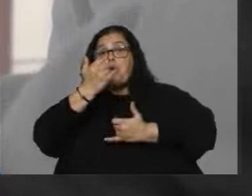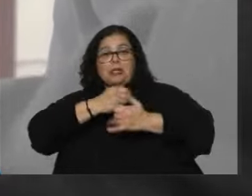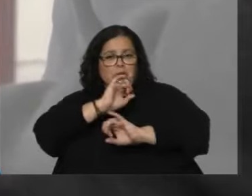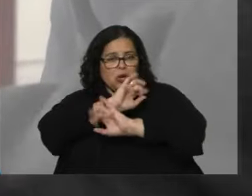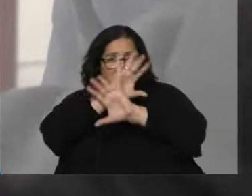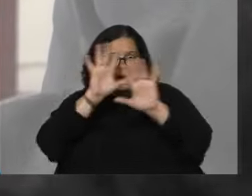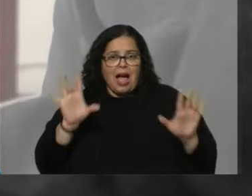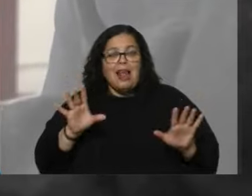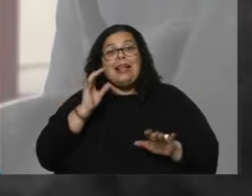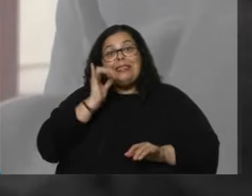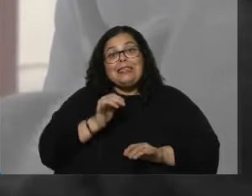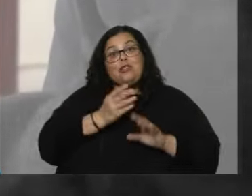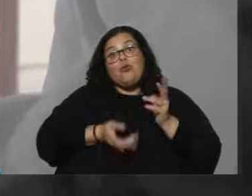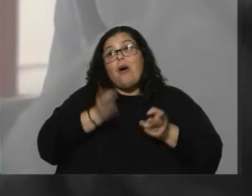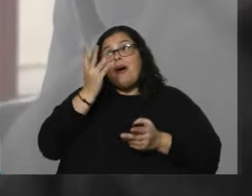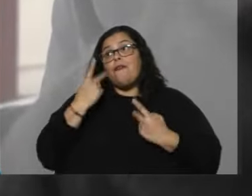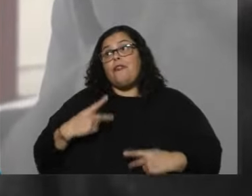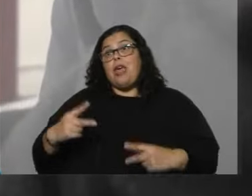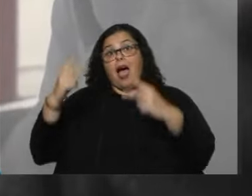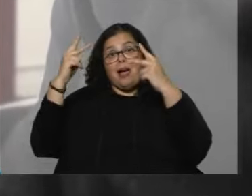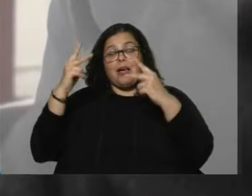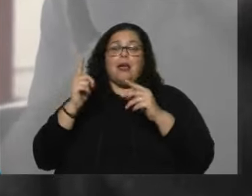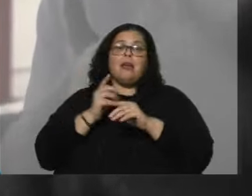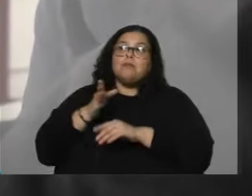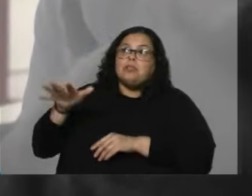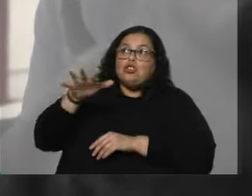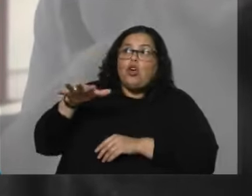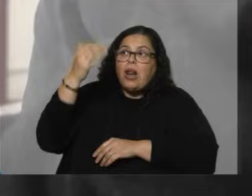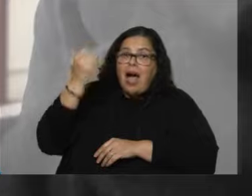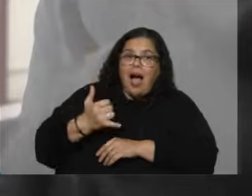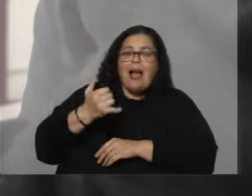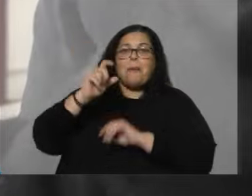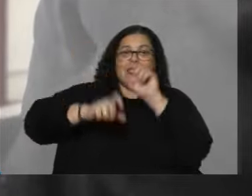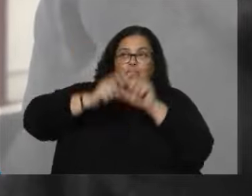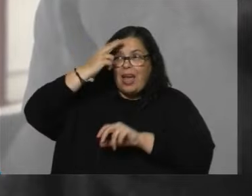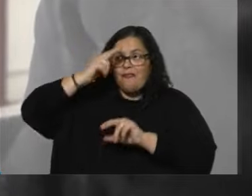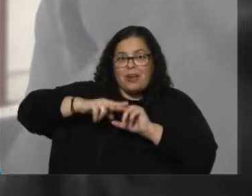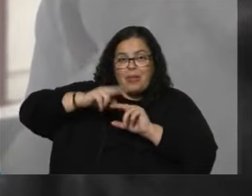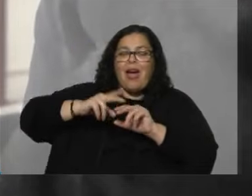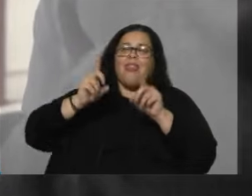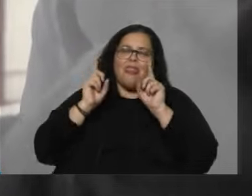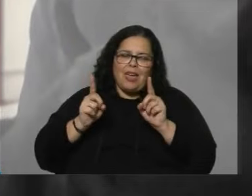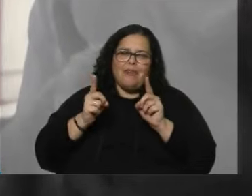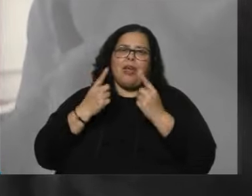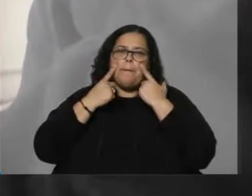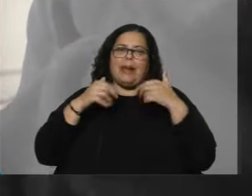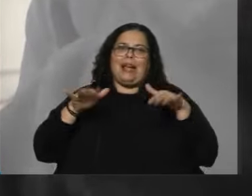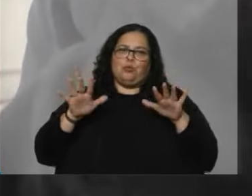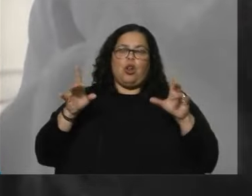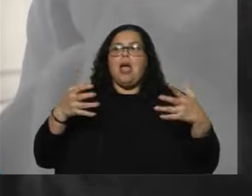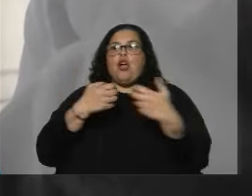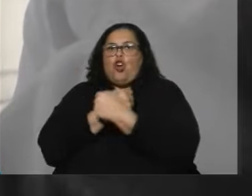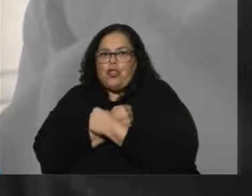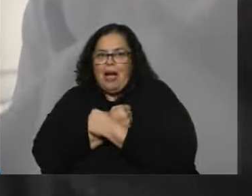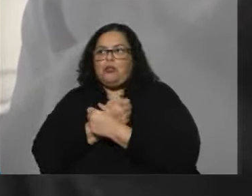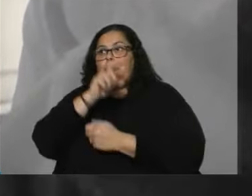zonas endémicas o donde hay brotes en curso tienen que tomar precauciones usando las vías de transmisión que conocemos, el contacto estrecho con una